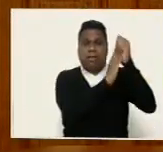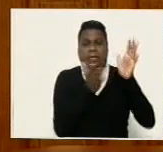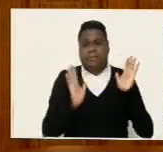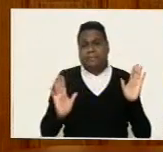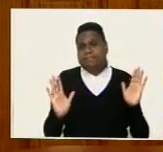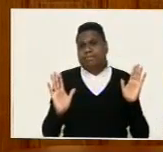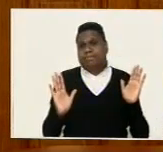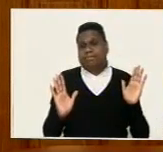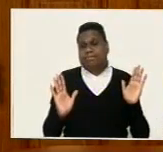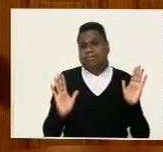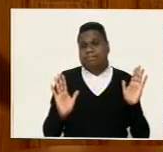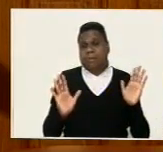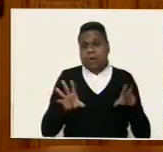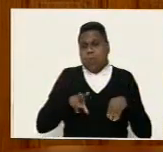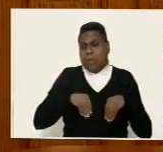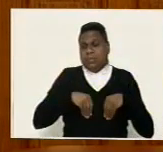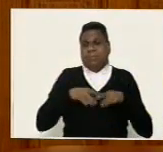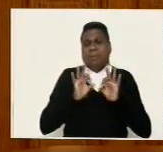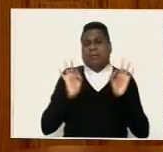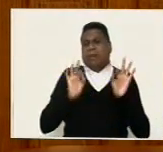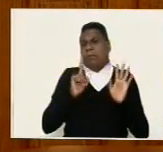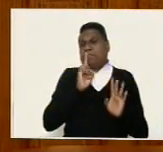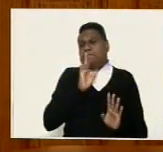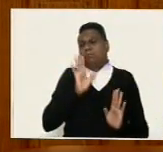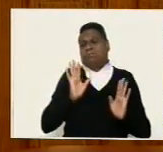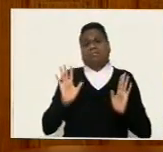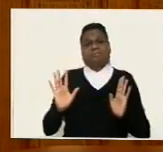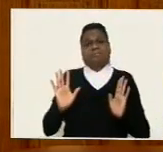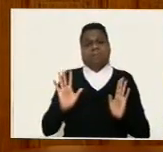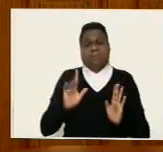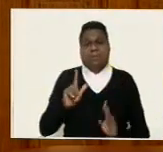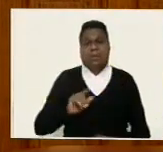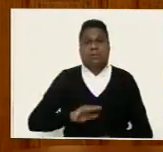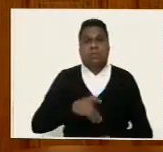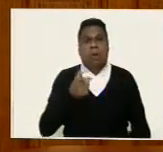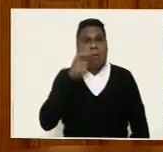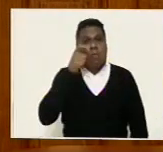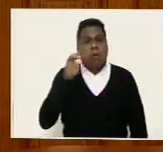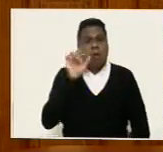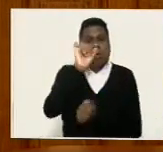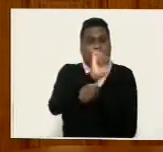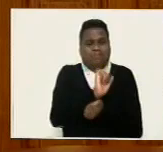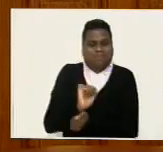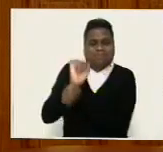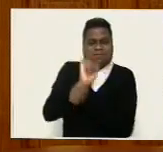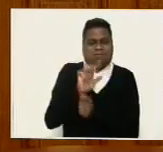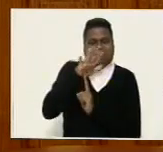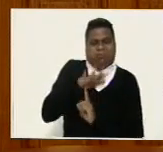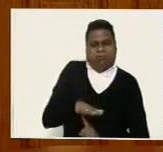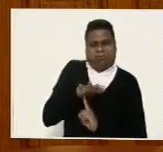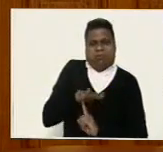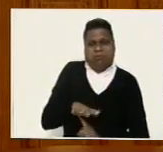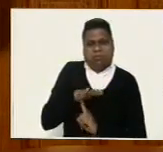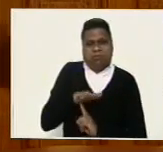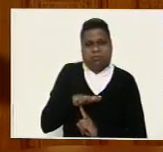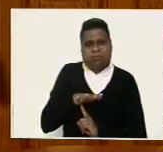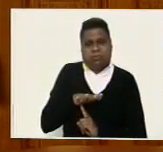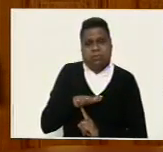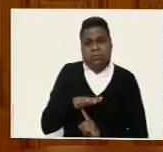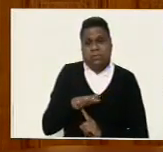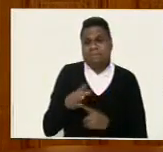Eso no lo soportan porque ellos no pueden hacer eso. Son pueblos subyugados, viven